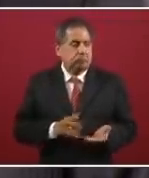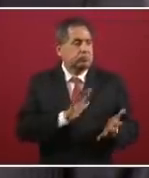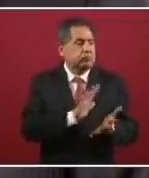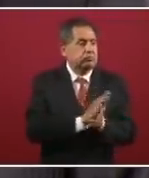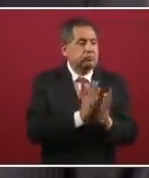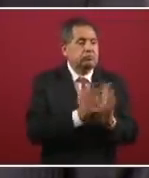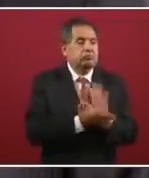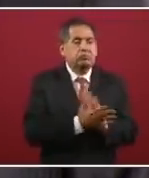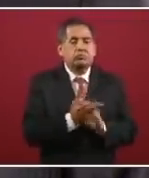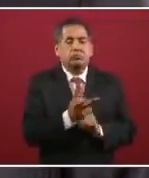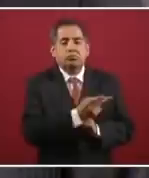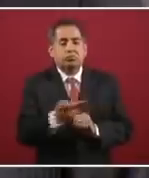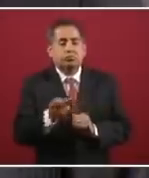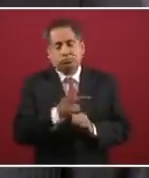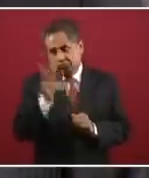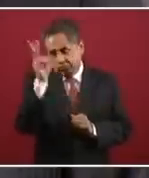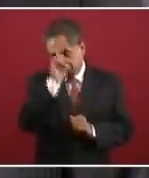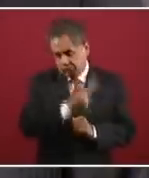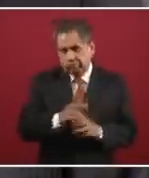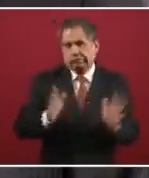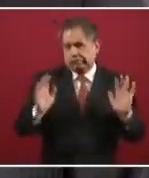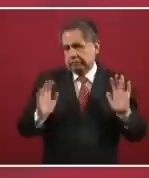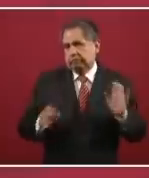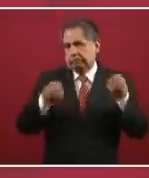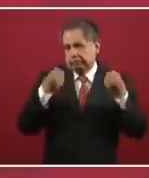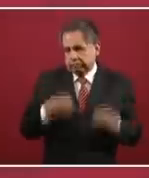contubernio, si hay complicidades,